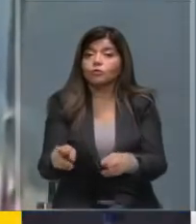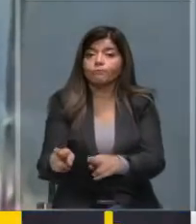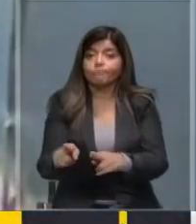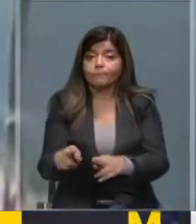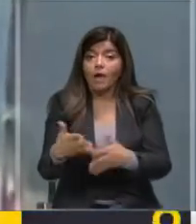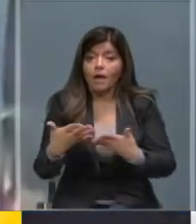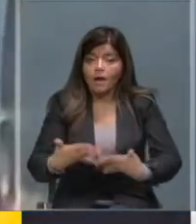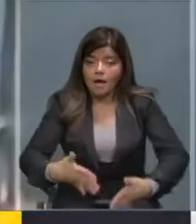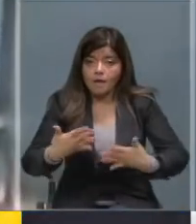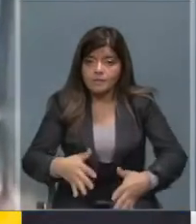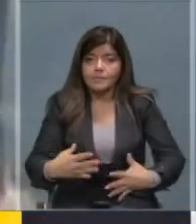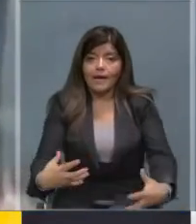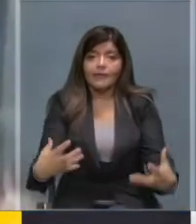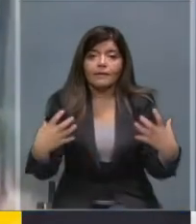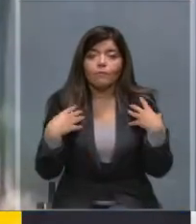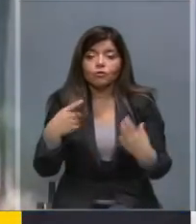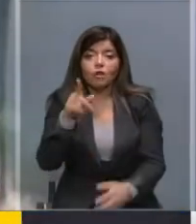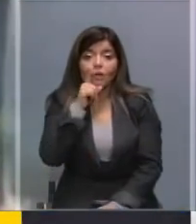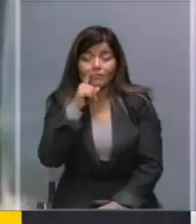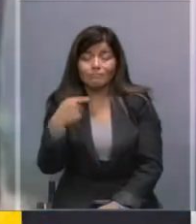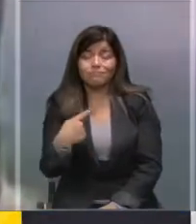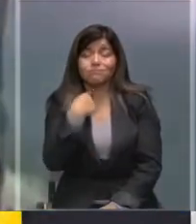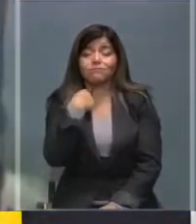de quienes están detrás de este atroz delito Gracias Paula buenas noches